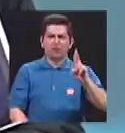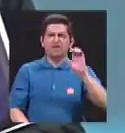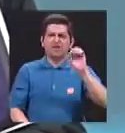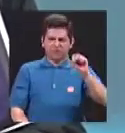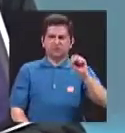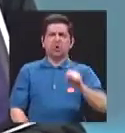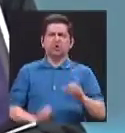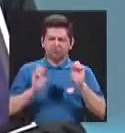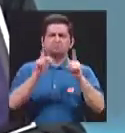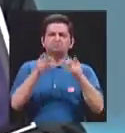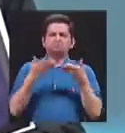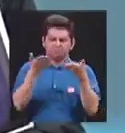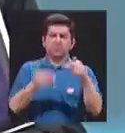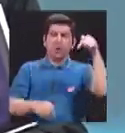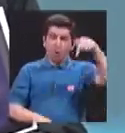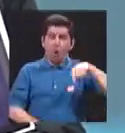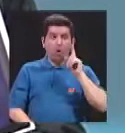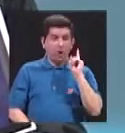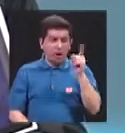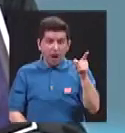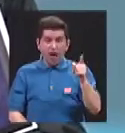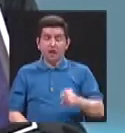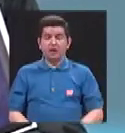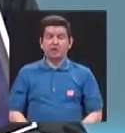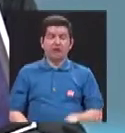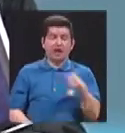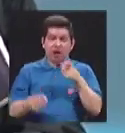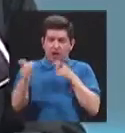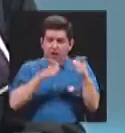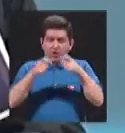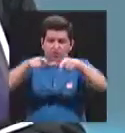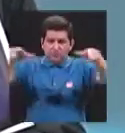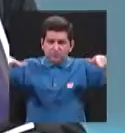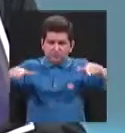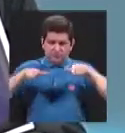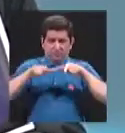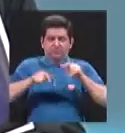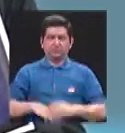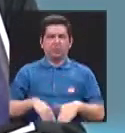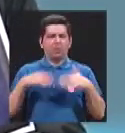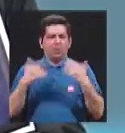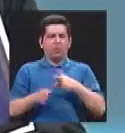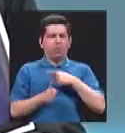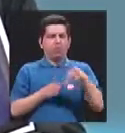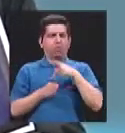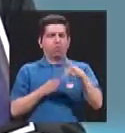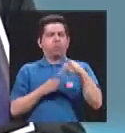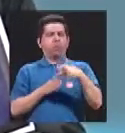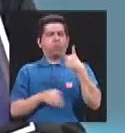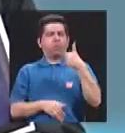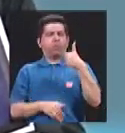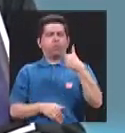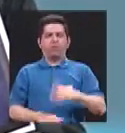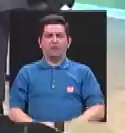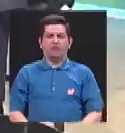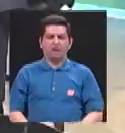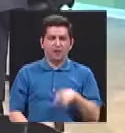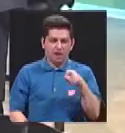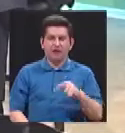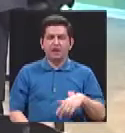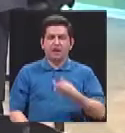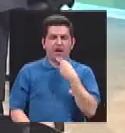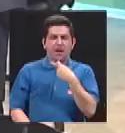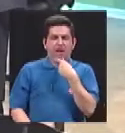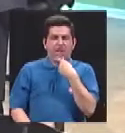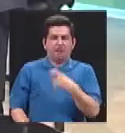Ridley Scott le dio esa oportunidad y hoy es una location manager realmente profesional. Muy exitosa, así es.